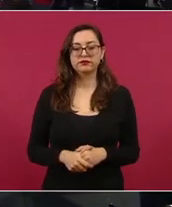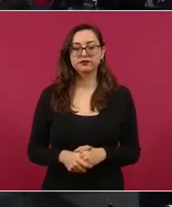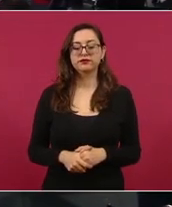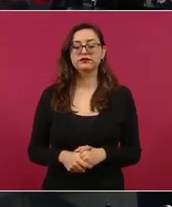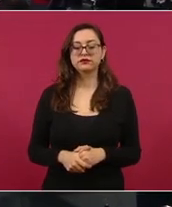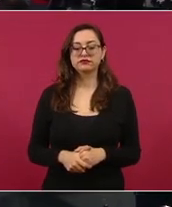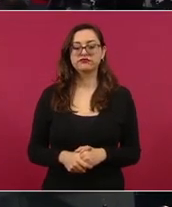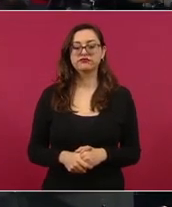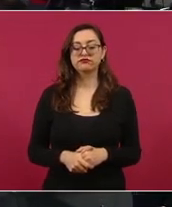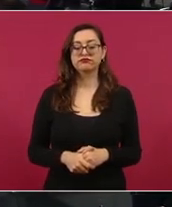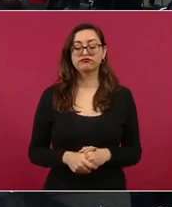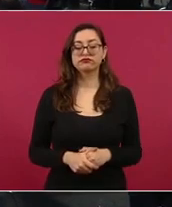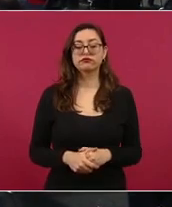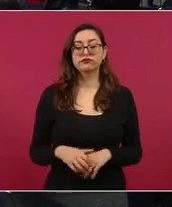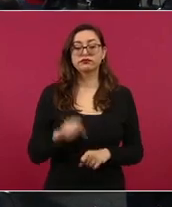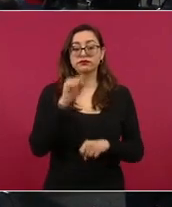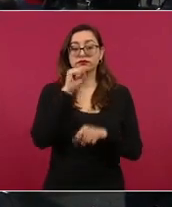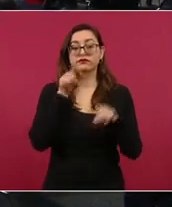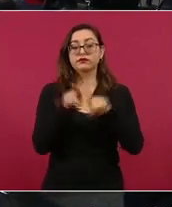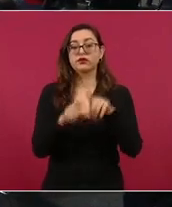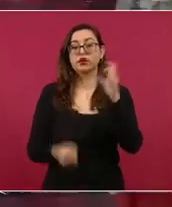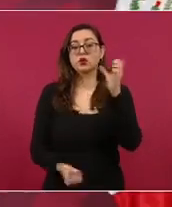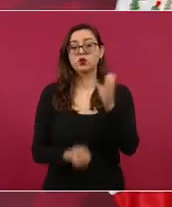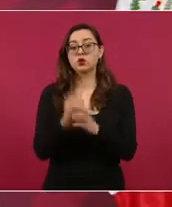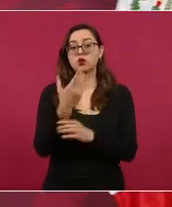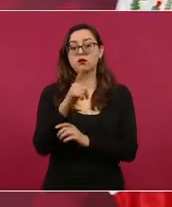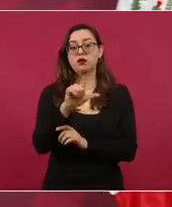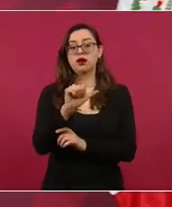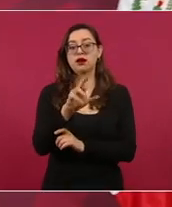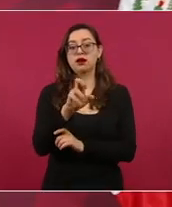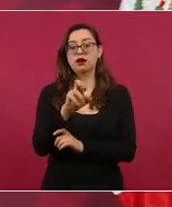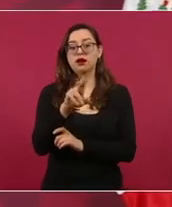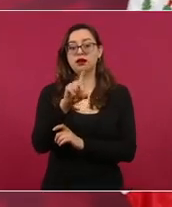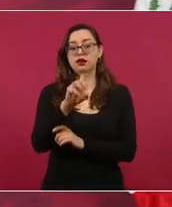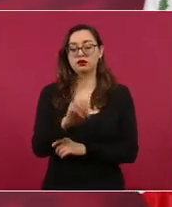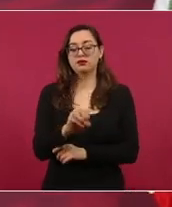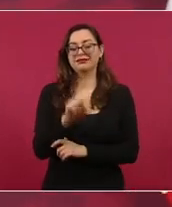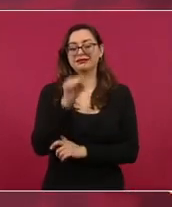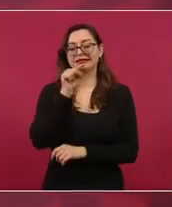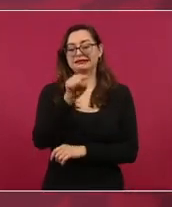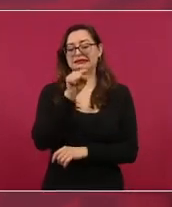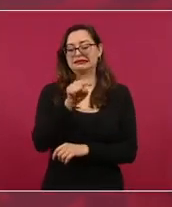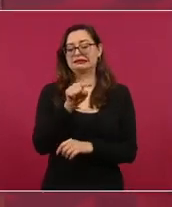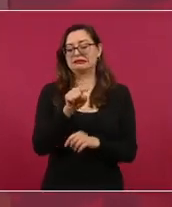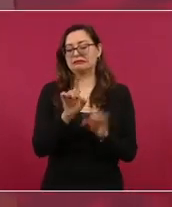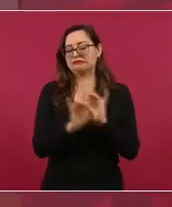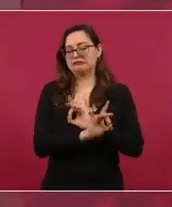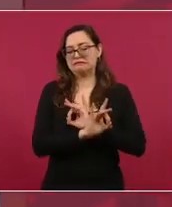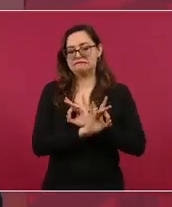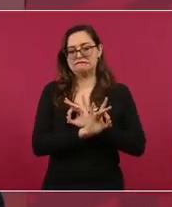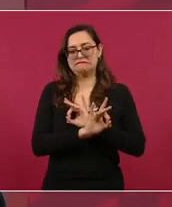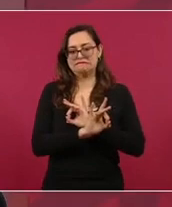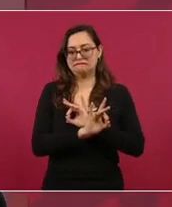Sí, Nuevo Laredo, por una cuestión especial, ahí se dio un enfrentamiento